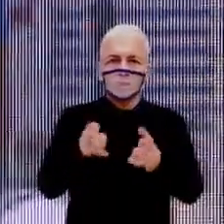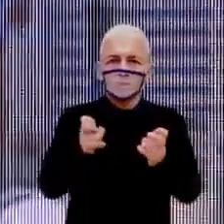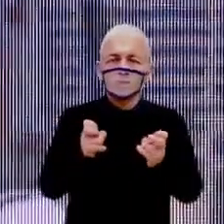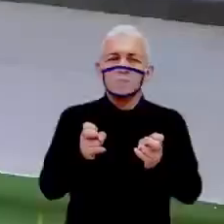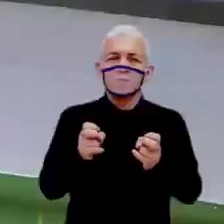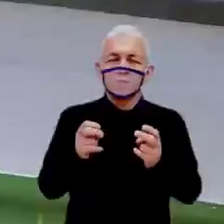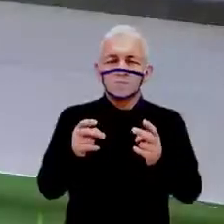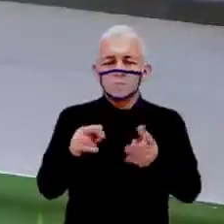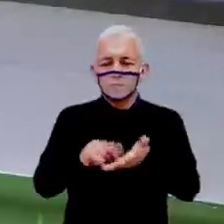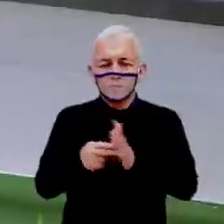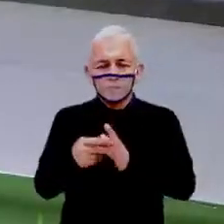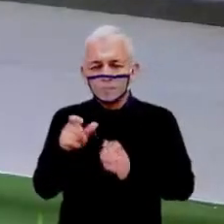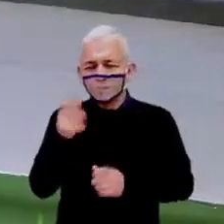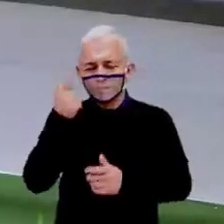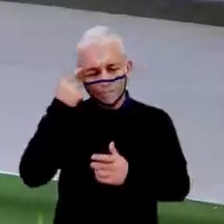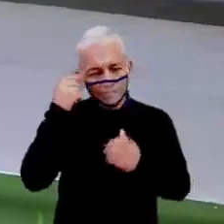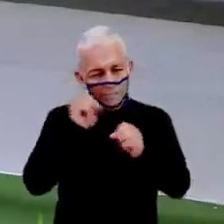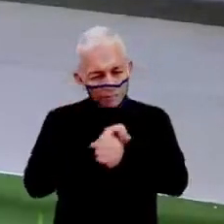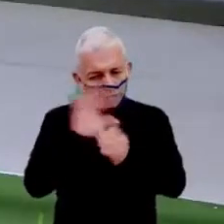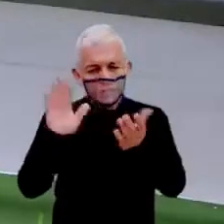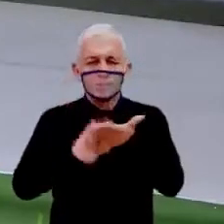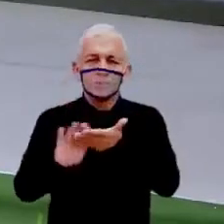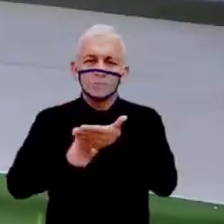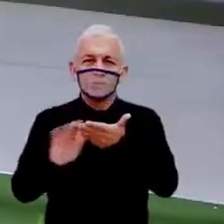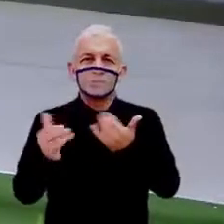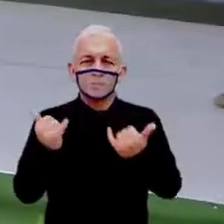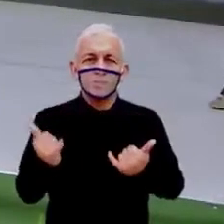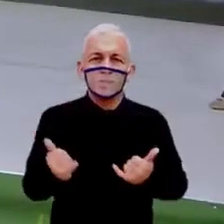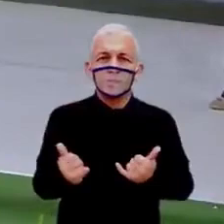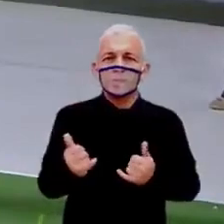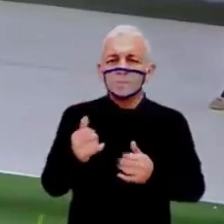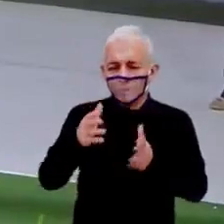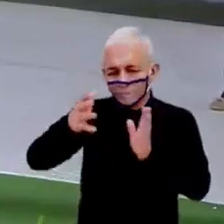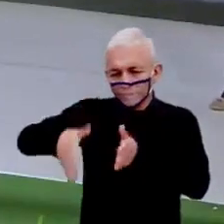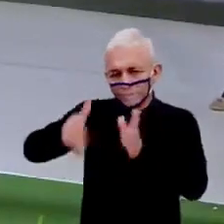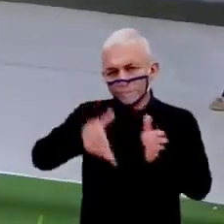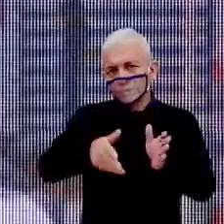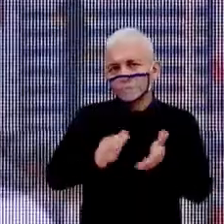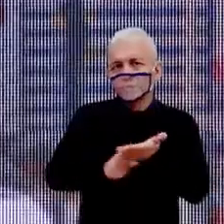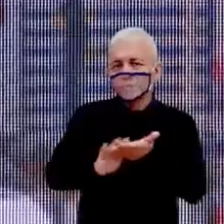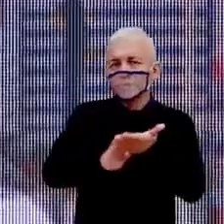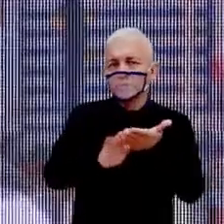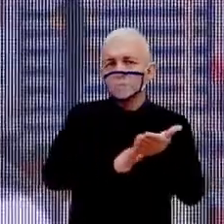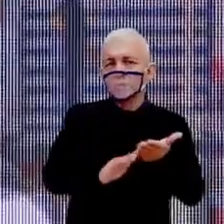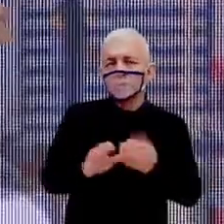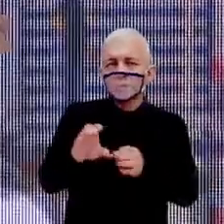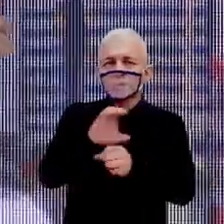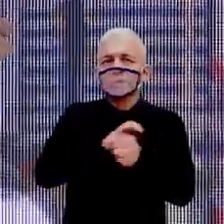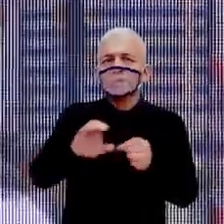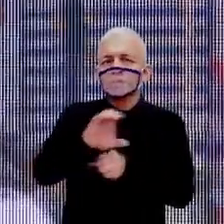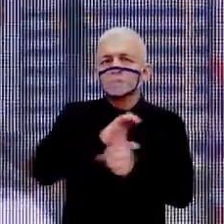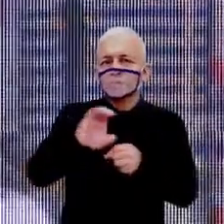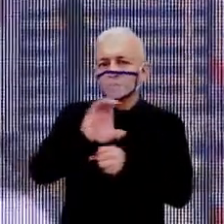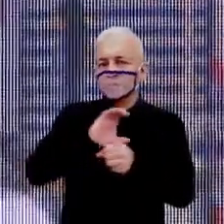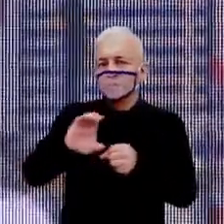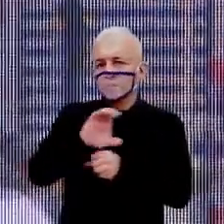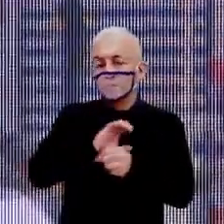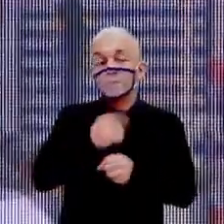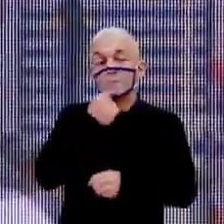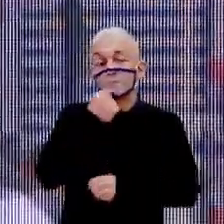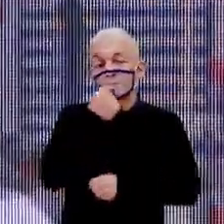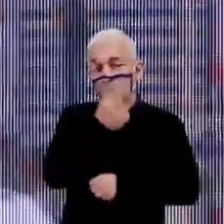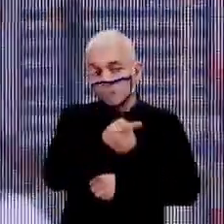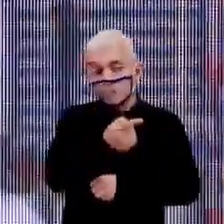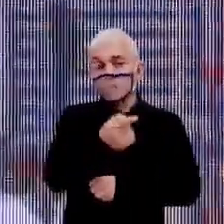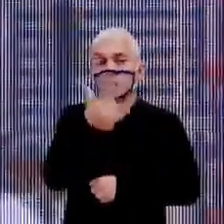a cancelar esa deuda histórica que tenemos con el peatón barranquillero. La ciudad, usted lo dijo, ha